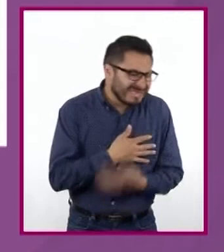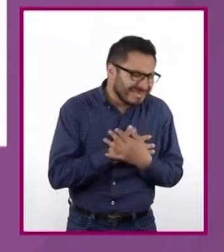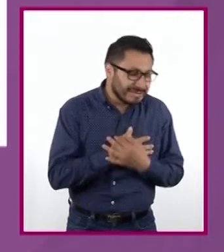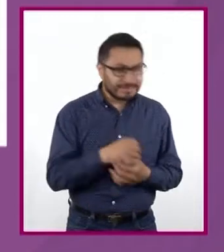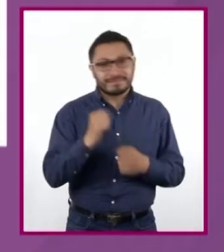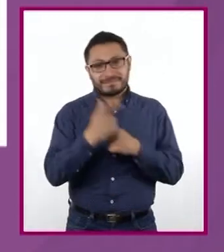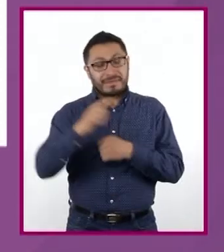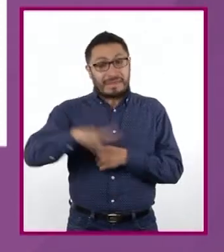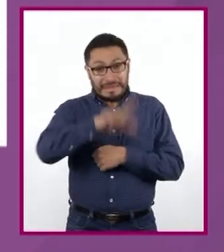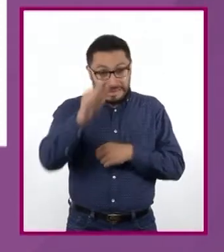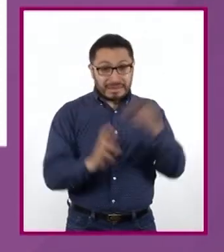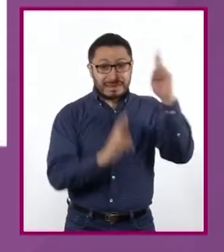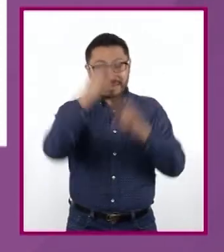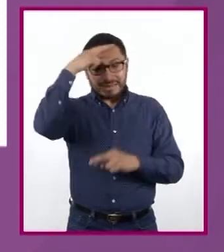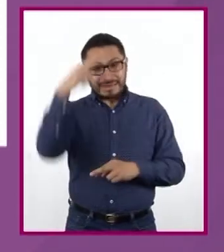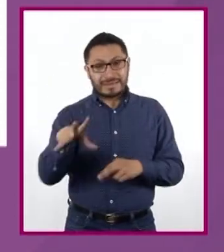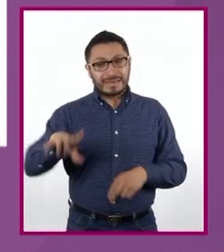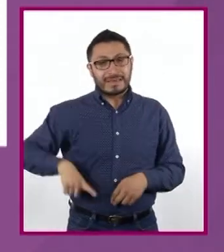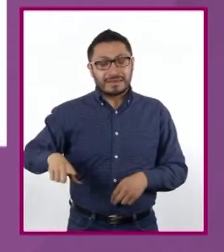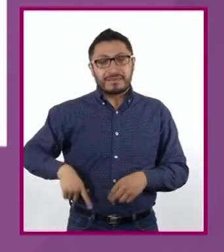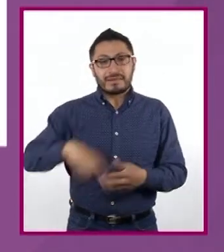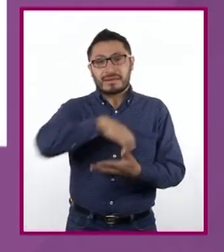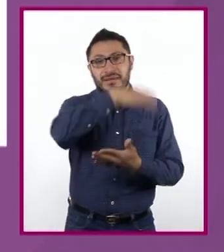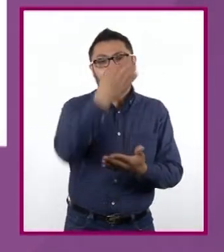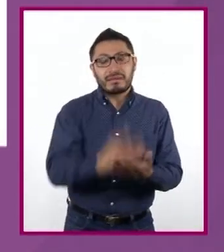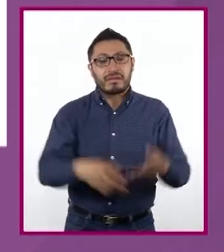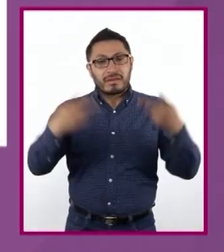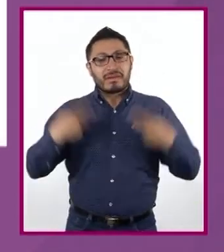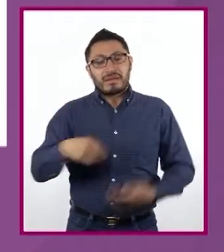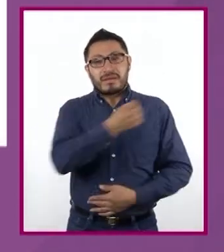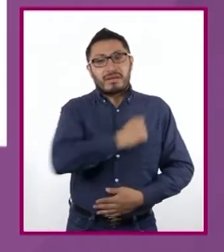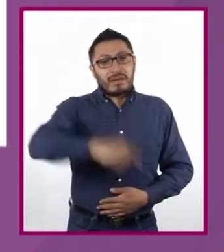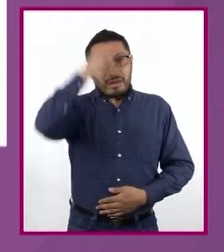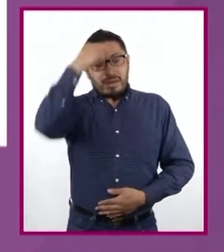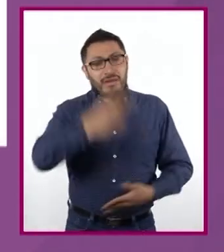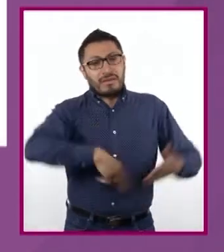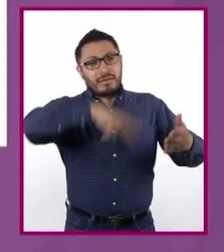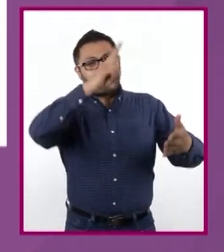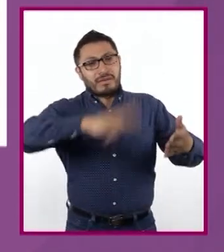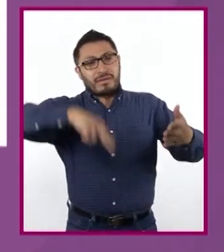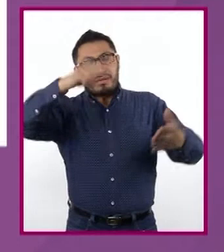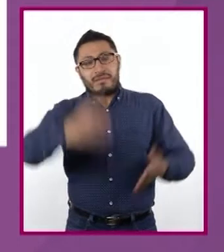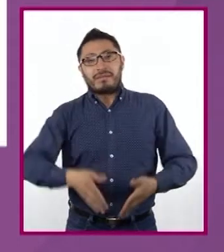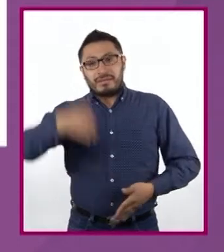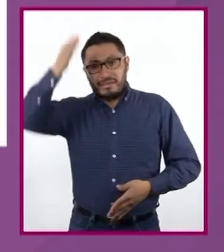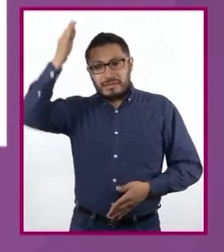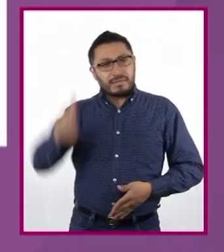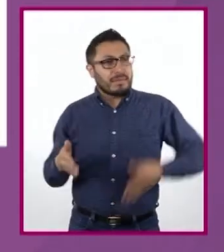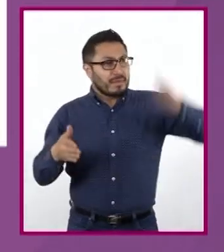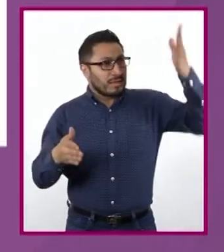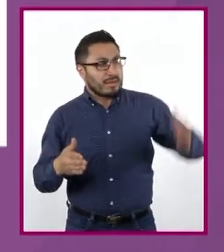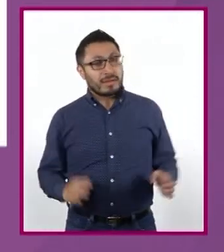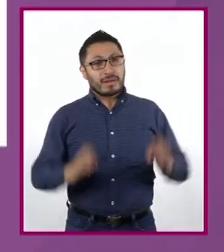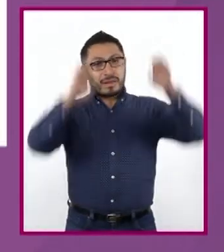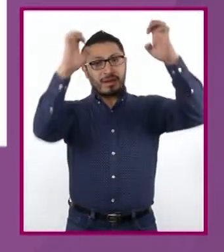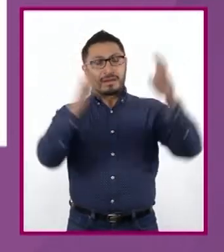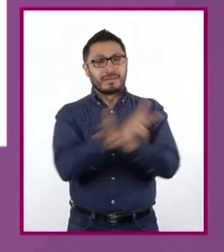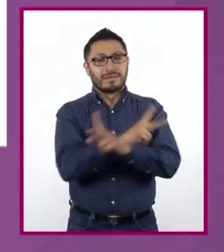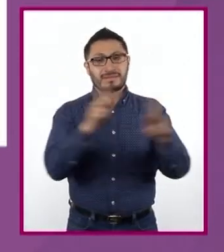Revolución Mexicana, el gobierno contrató a artistas para que pintaran grandes murales en las paredes de los edificios